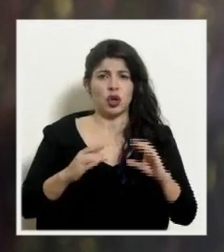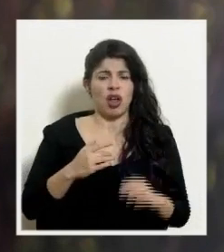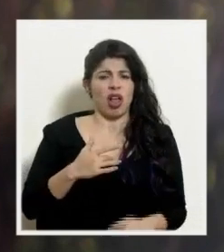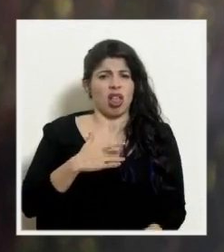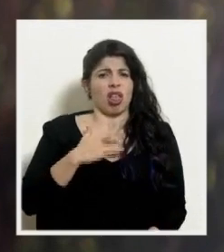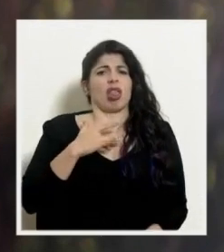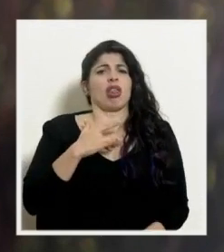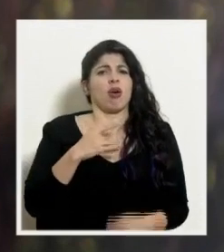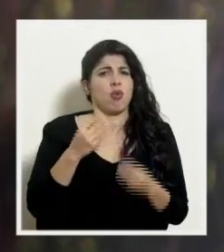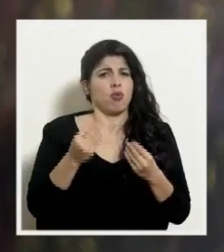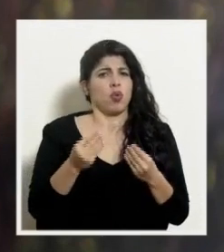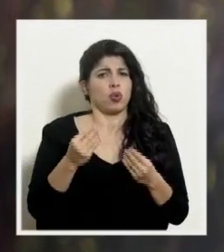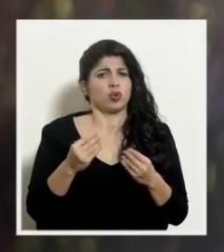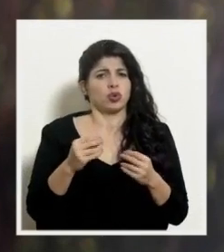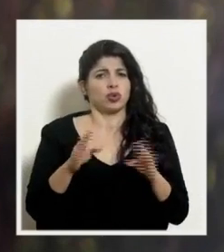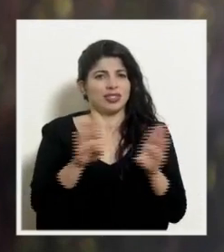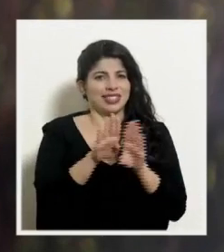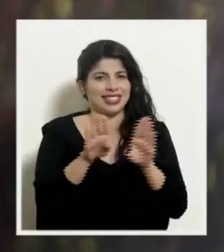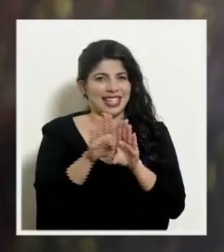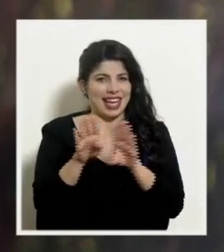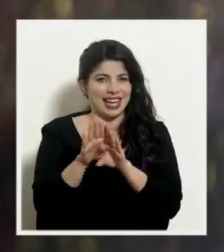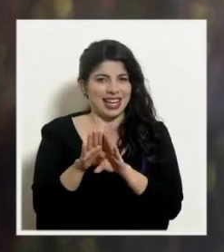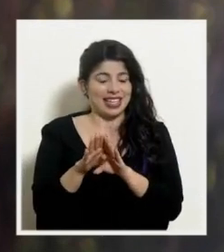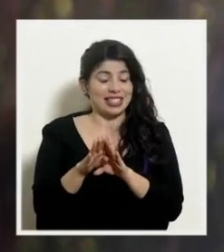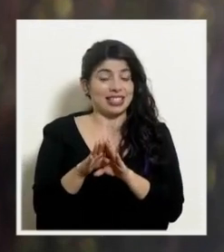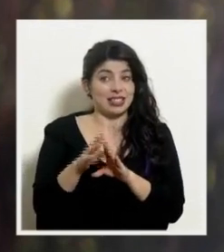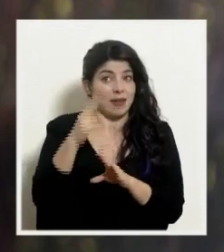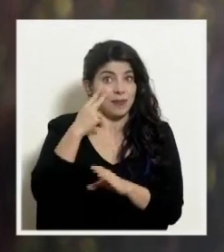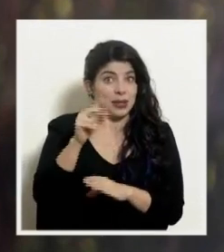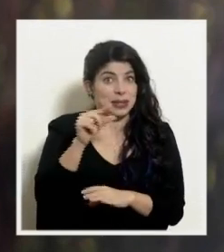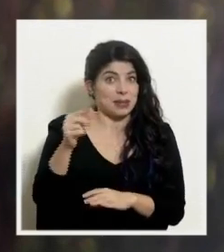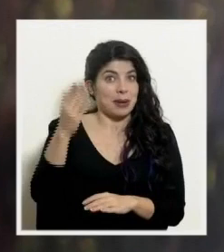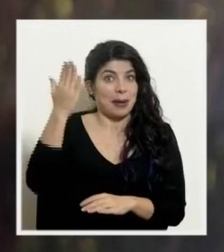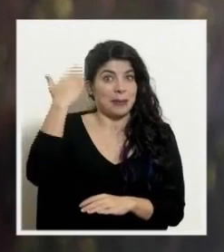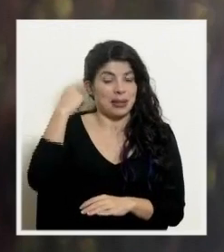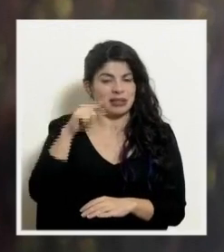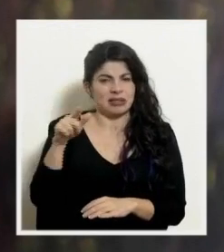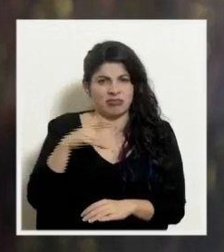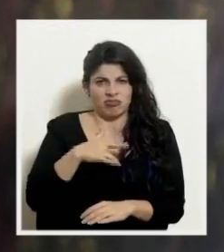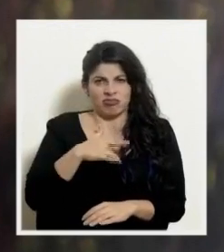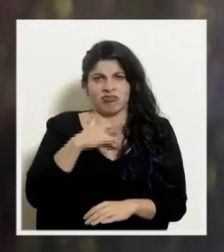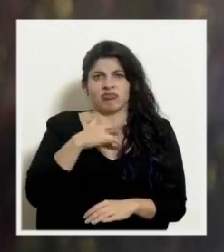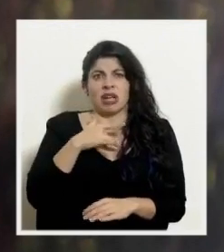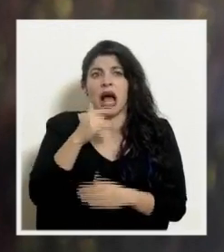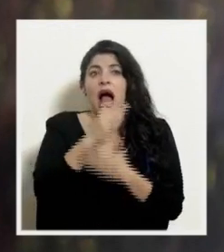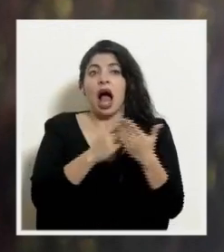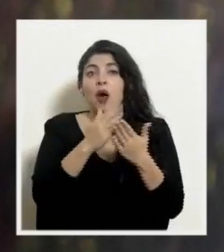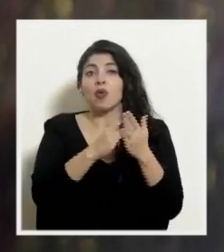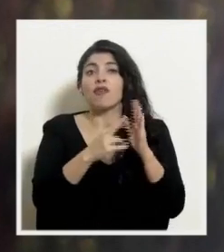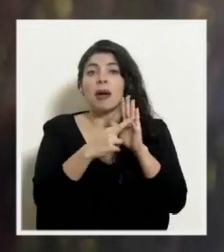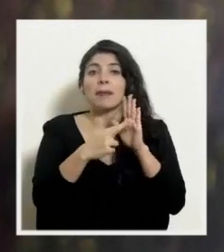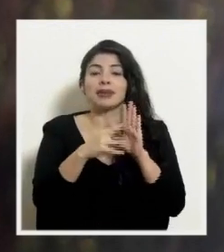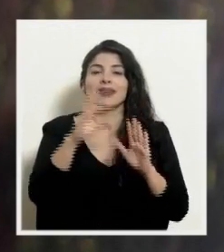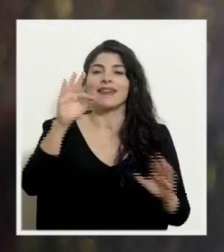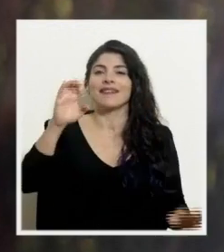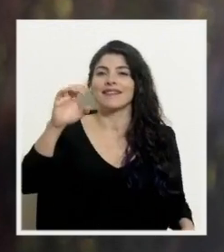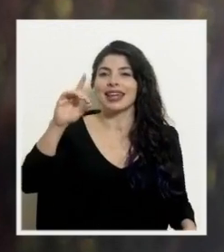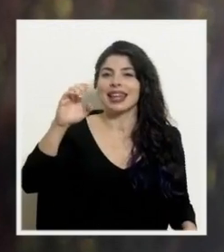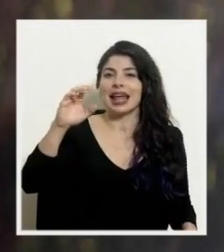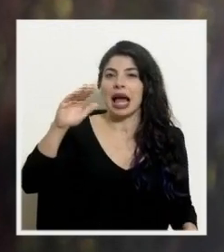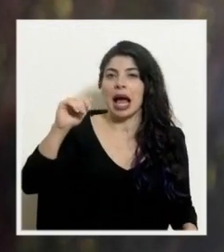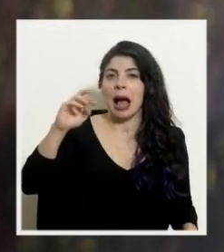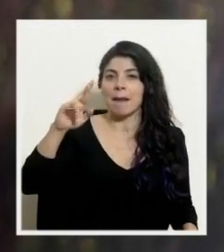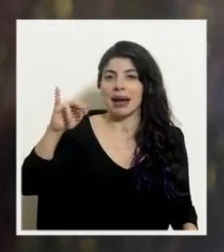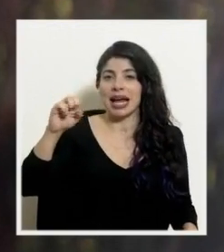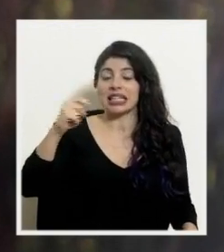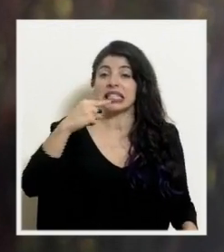resintió bastante el tema de los cierres. Inclusive se vio durante la semana pasada que algunas representaciones como Fedecámaras, por ejemplo, dijeron